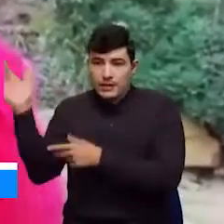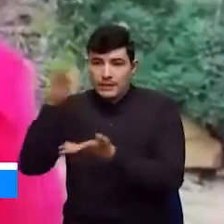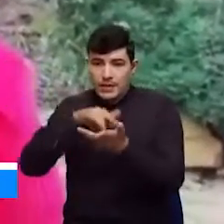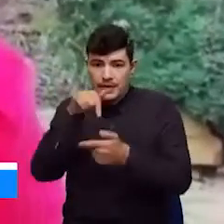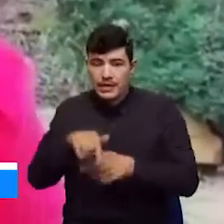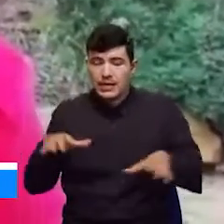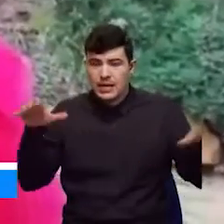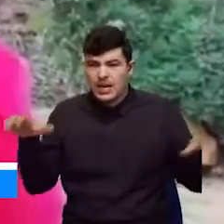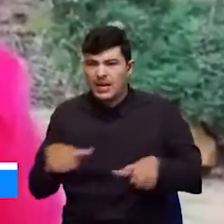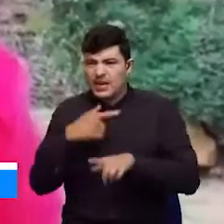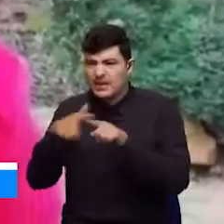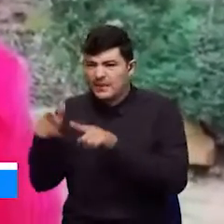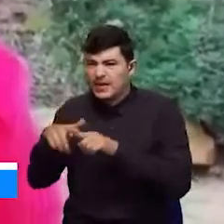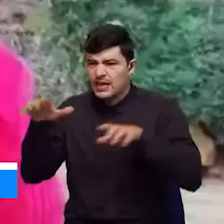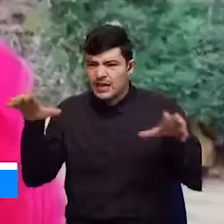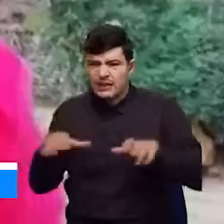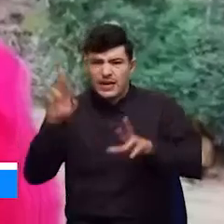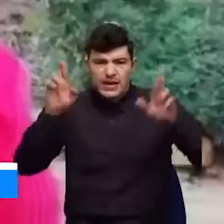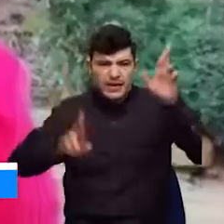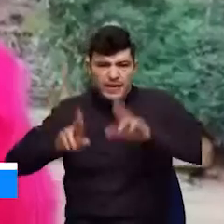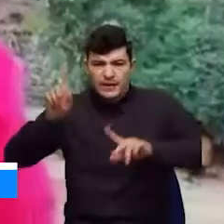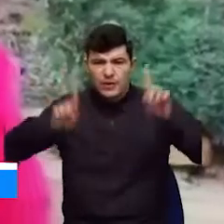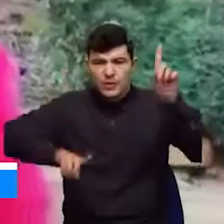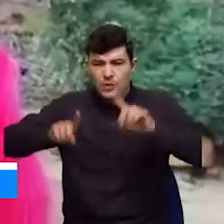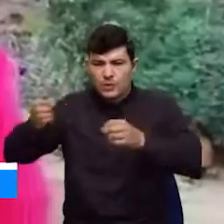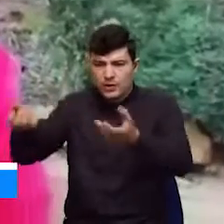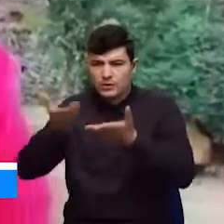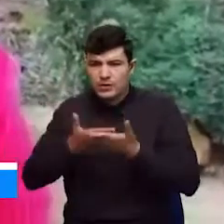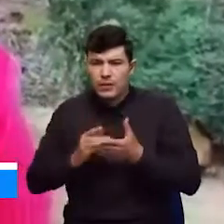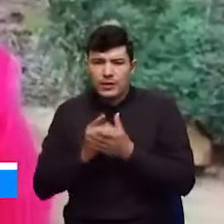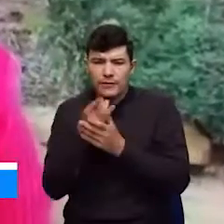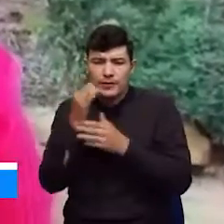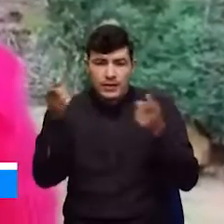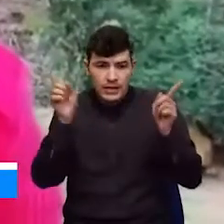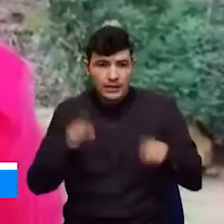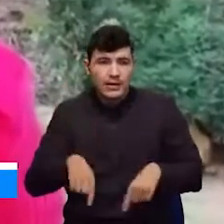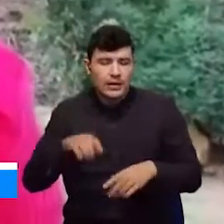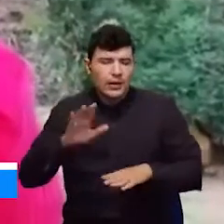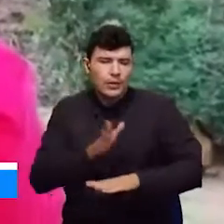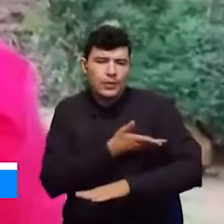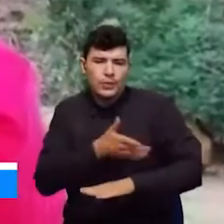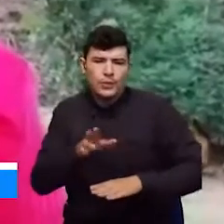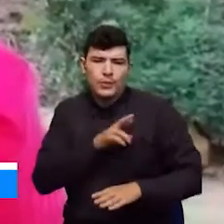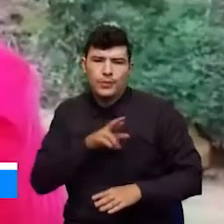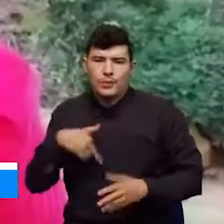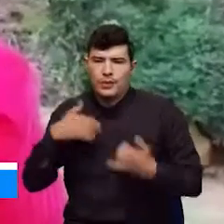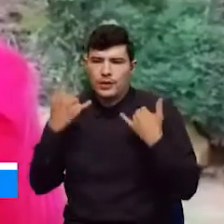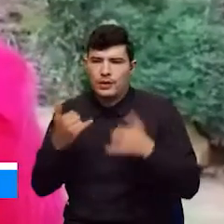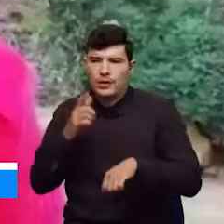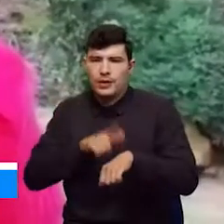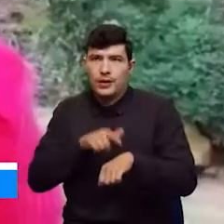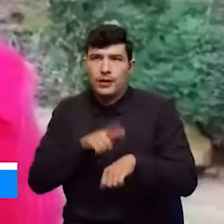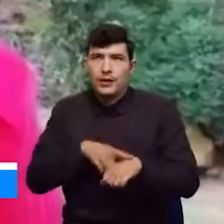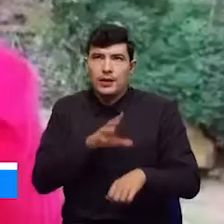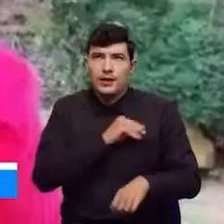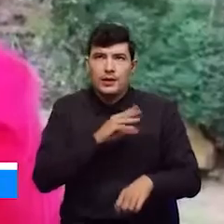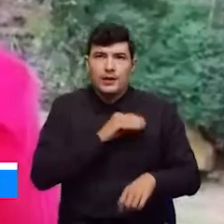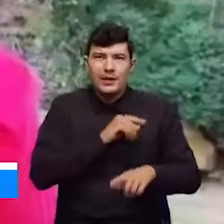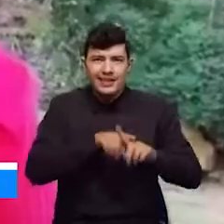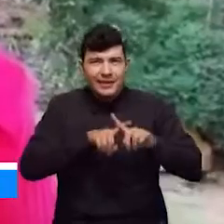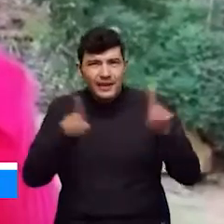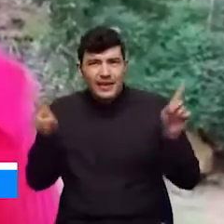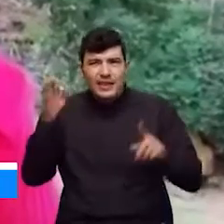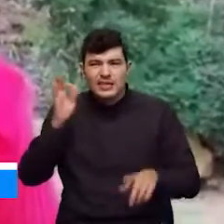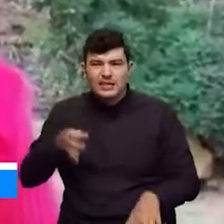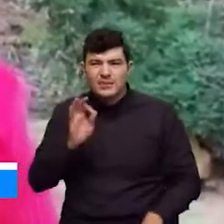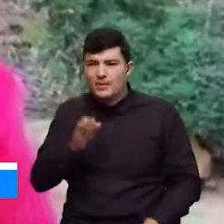Hicieron muchas actividades, rifas, concursos, nos dieron una flor y también nos dieron parte serenata y nos hicieron pasar un rato muy ameno, diferente a